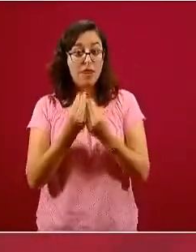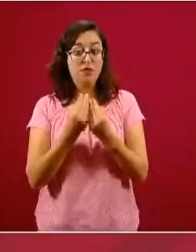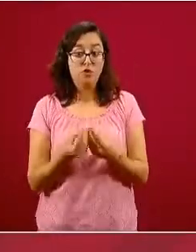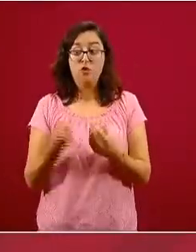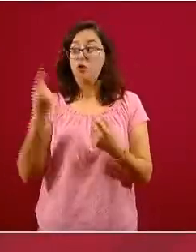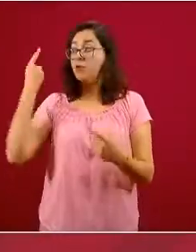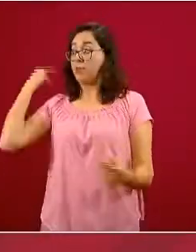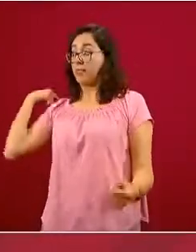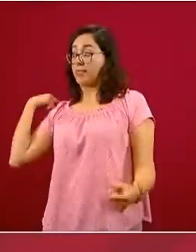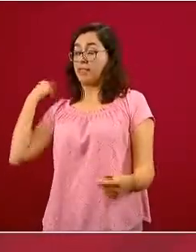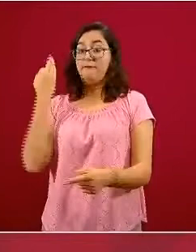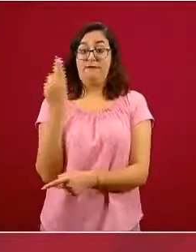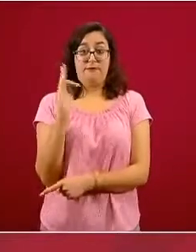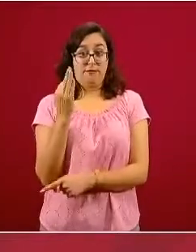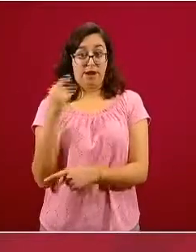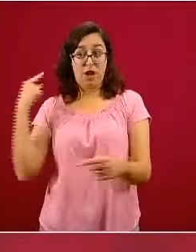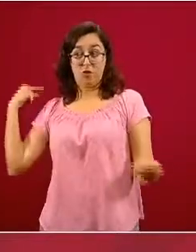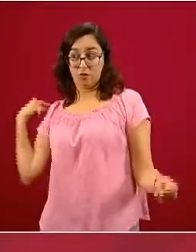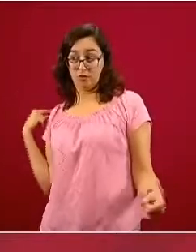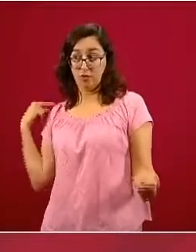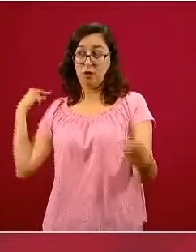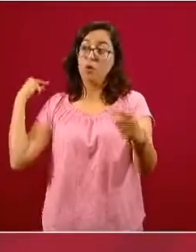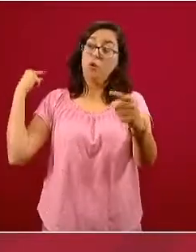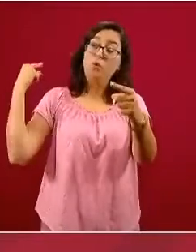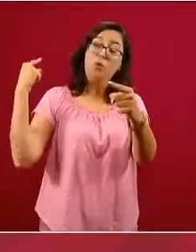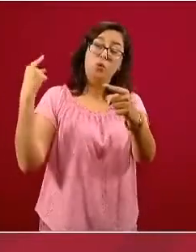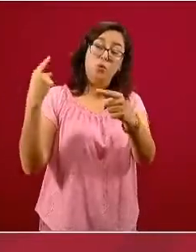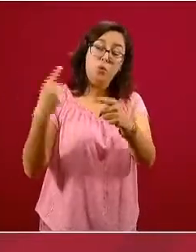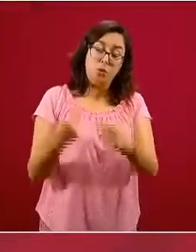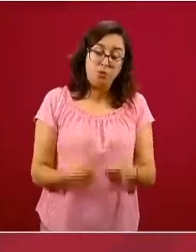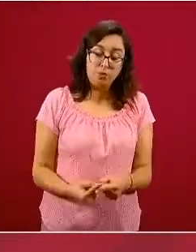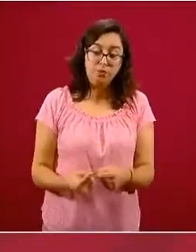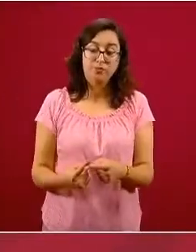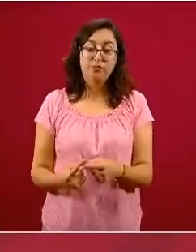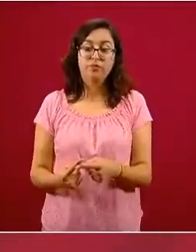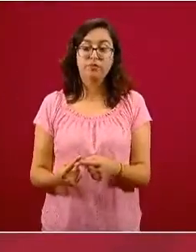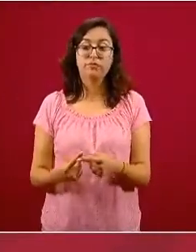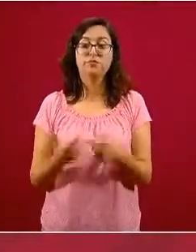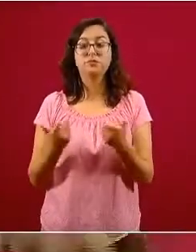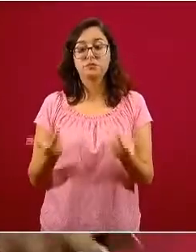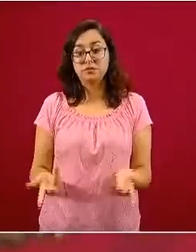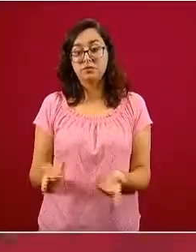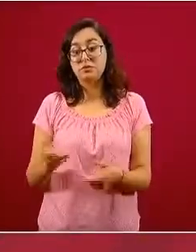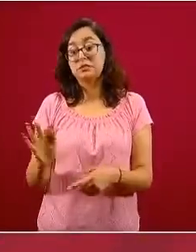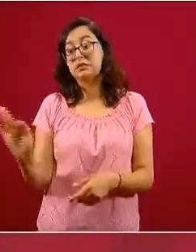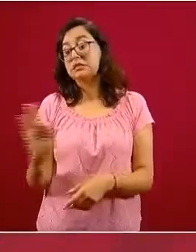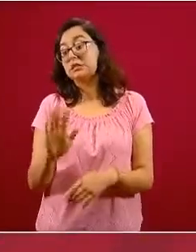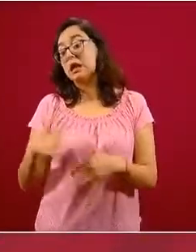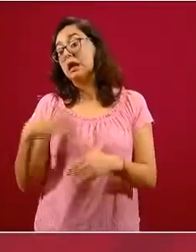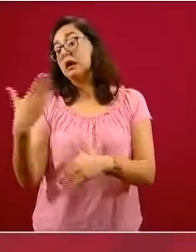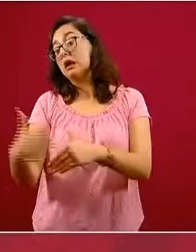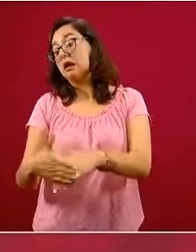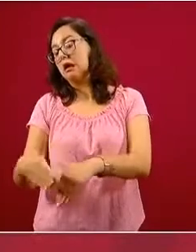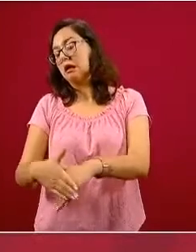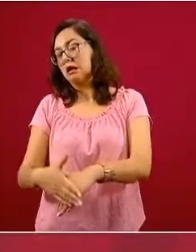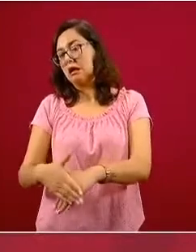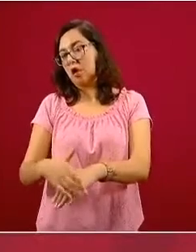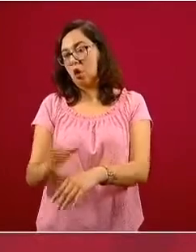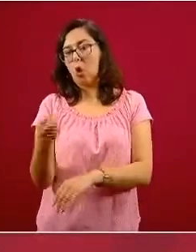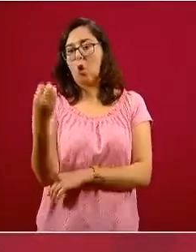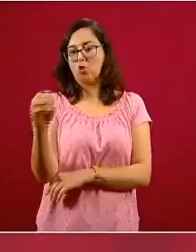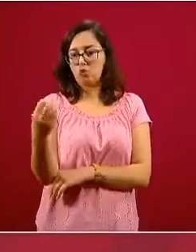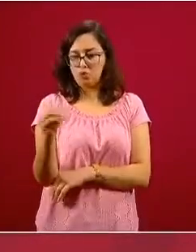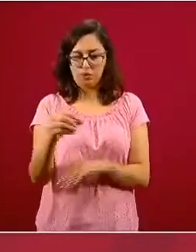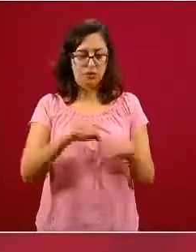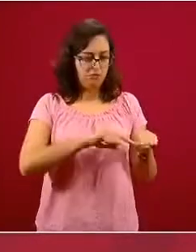que empezó en febrero, el 28 de febrero, y que hemos considerado que podría llegar hasta octubre, en general llegamos